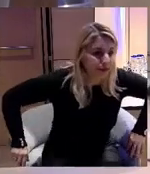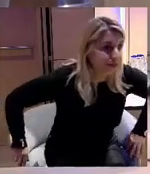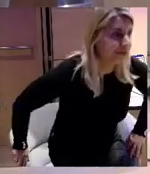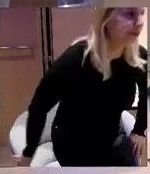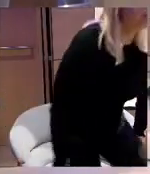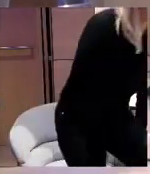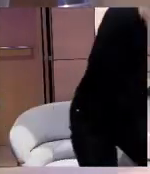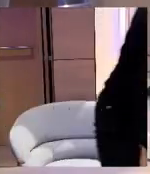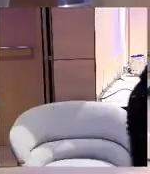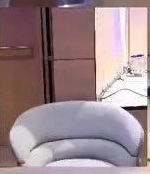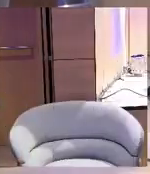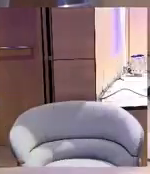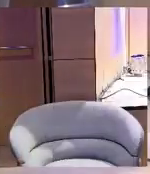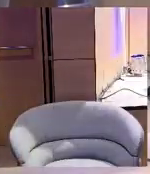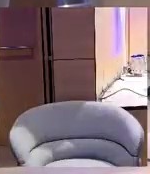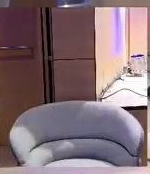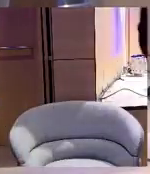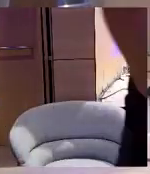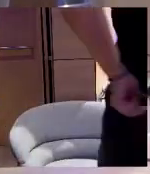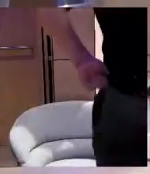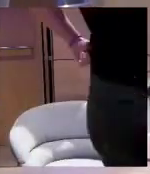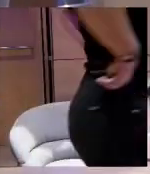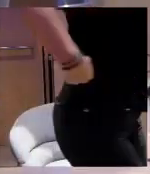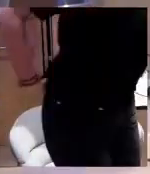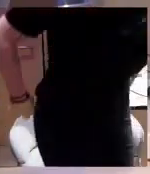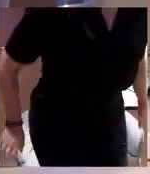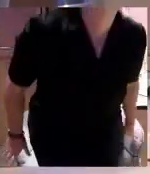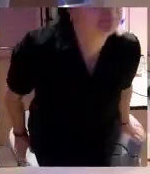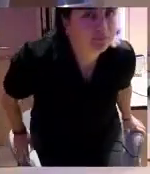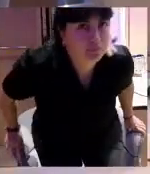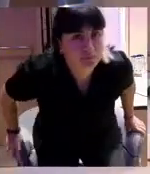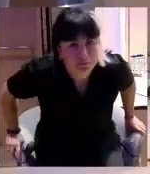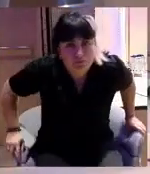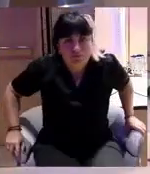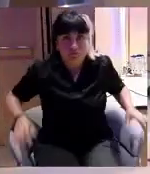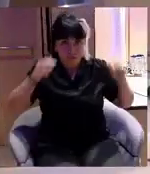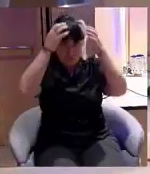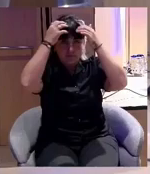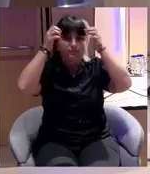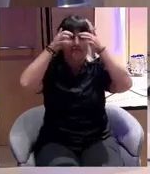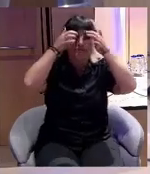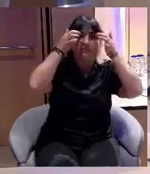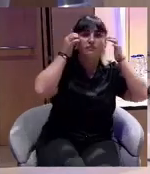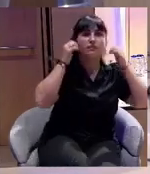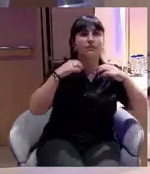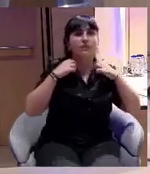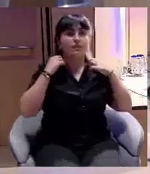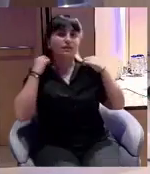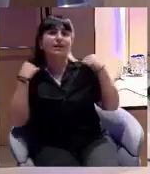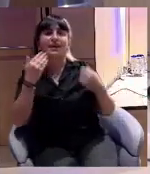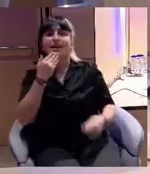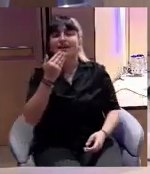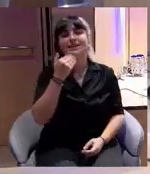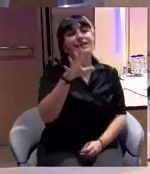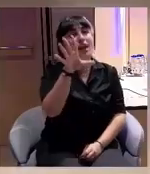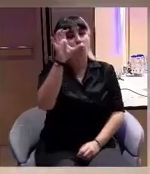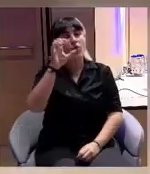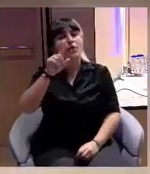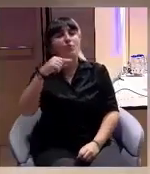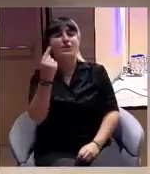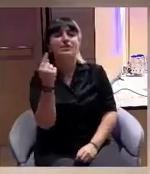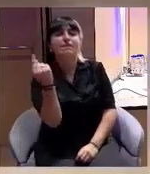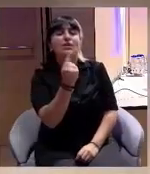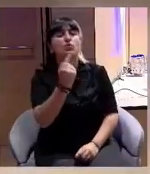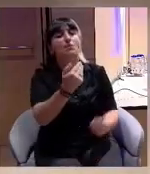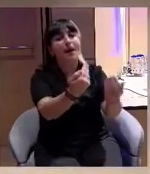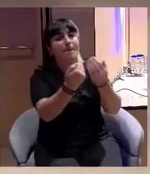red gracias Valeria les recuerdo que después de Rafael vamos a tener unos minutos para preguntas así que si